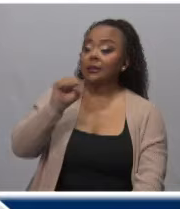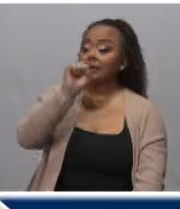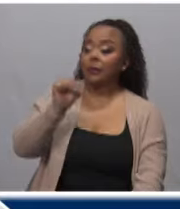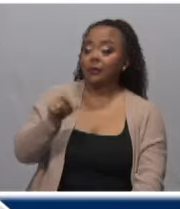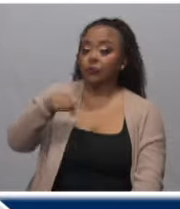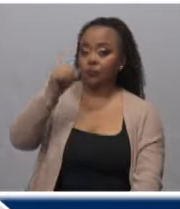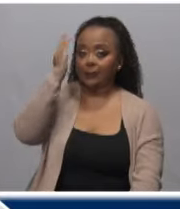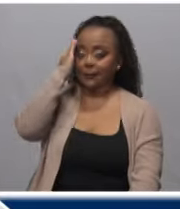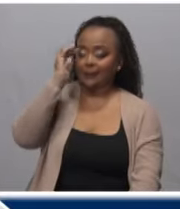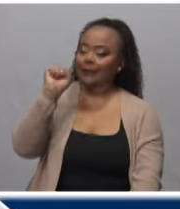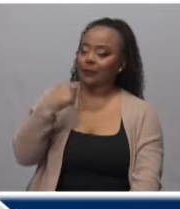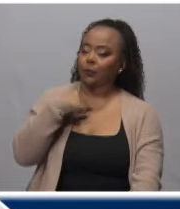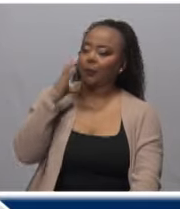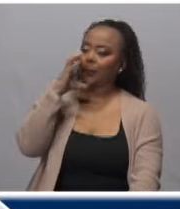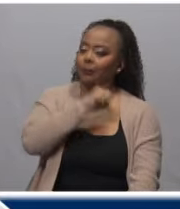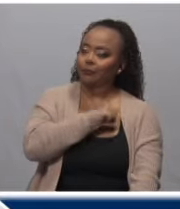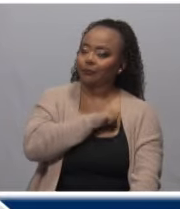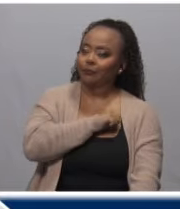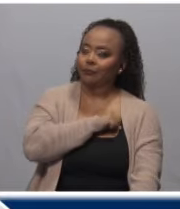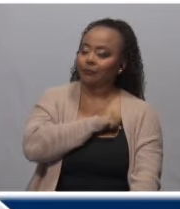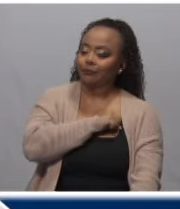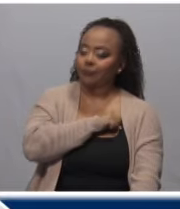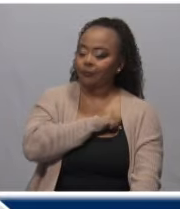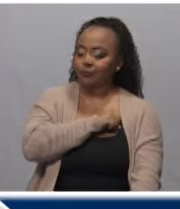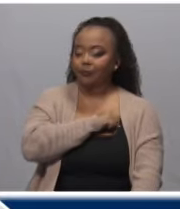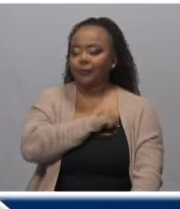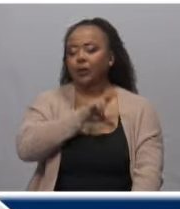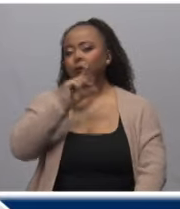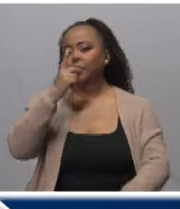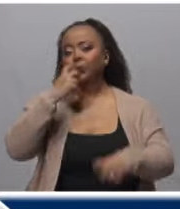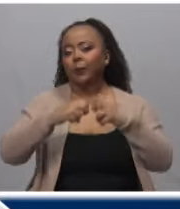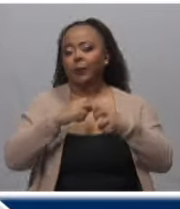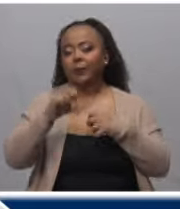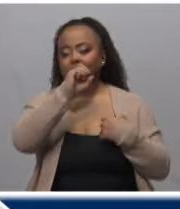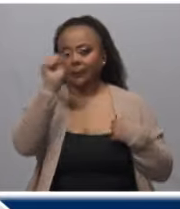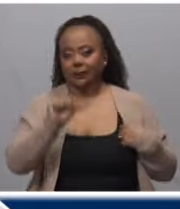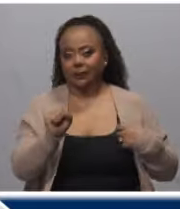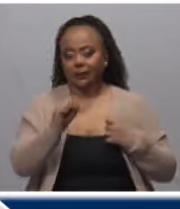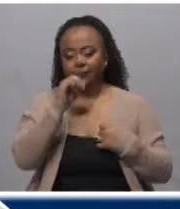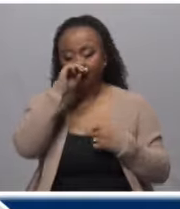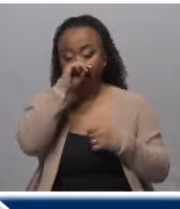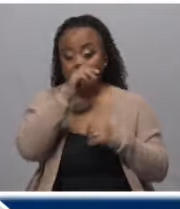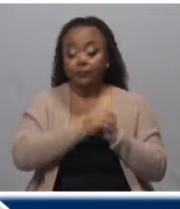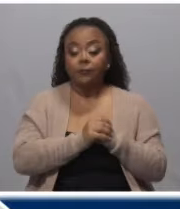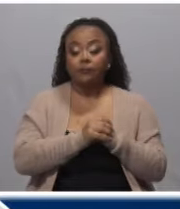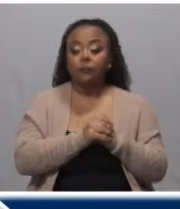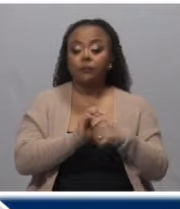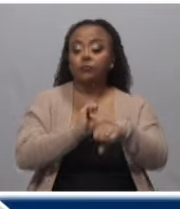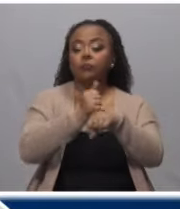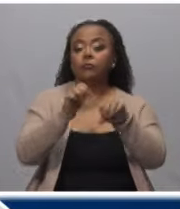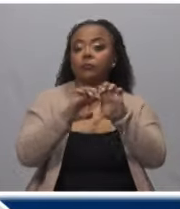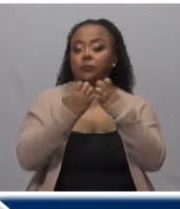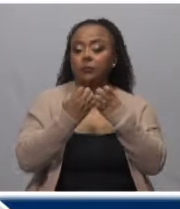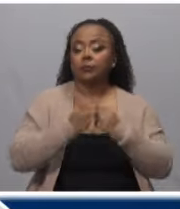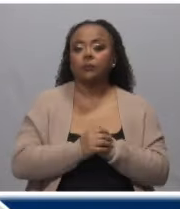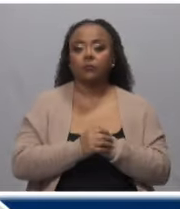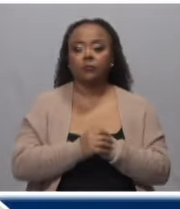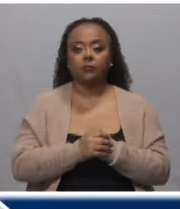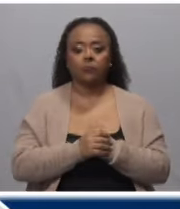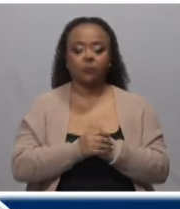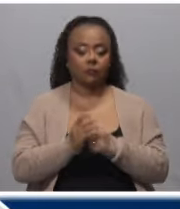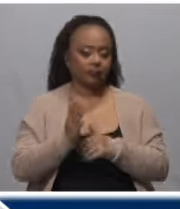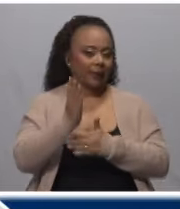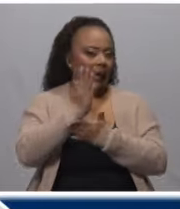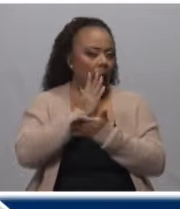que sí le le he notado que que no es un problema de saprisa en cuanto a conformación de planilla algunos